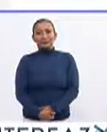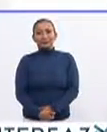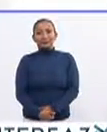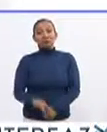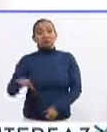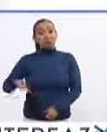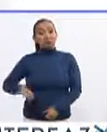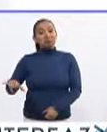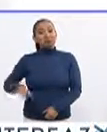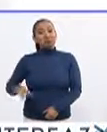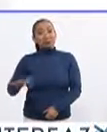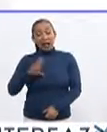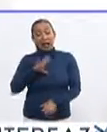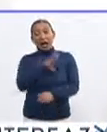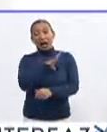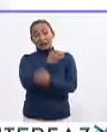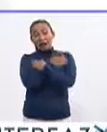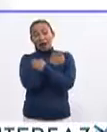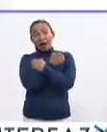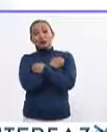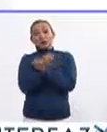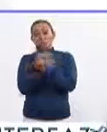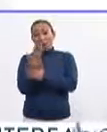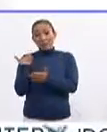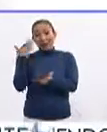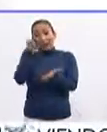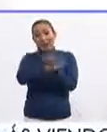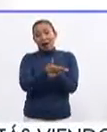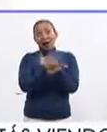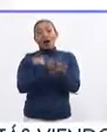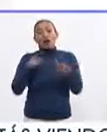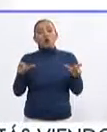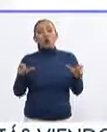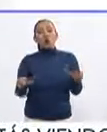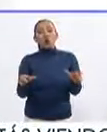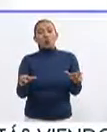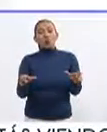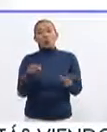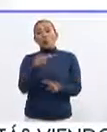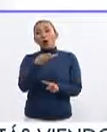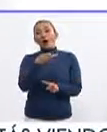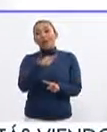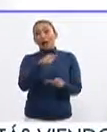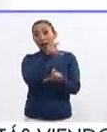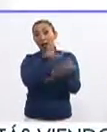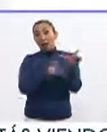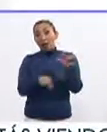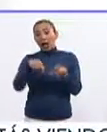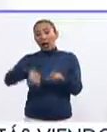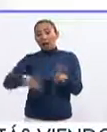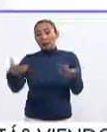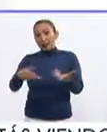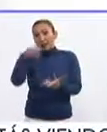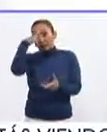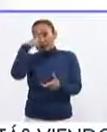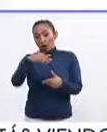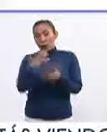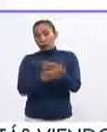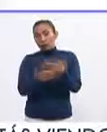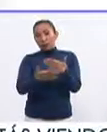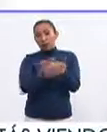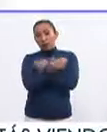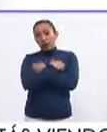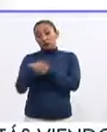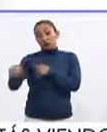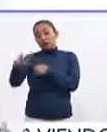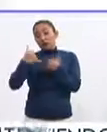Pues interesante esta oferta educativa, Ana Cristina, la nueva guardia que se pretende construir en nuestro país. Pues ahí está la educación para